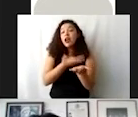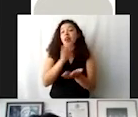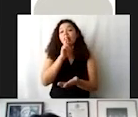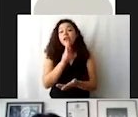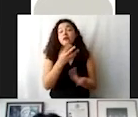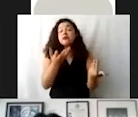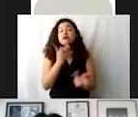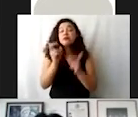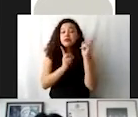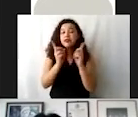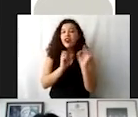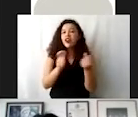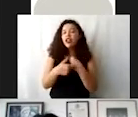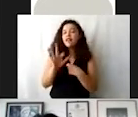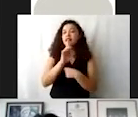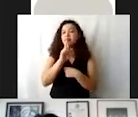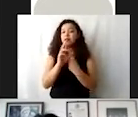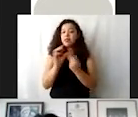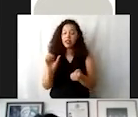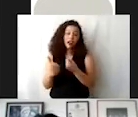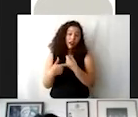si podemos tener alguna solución.